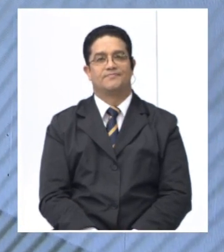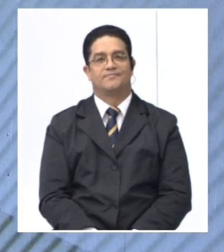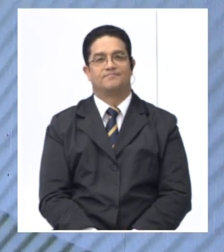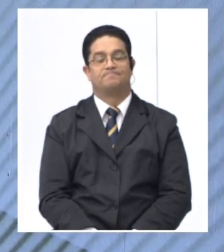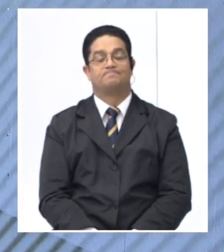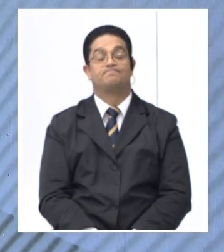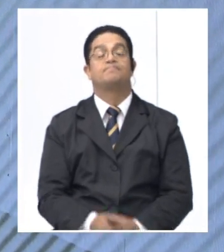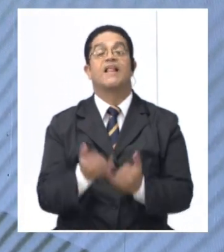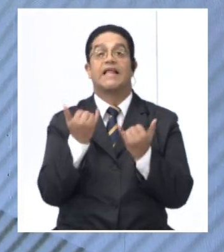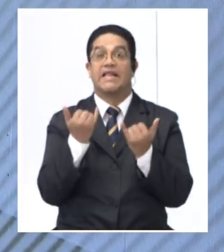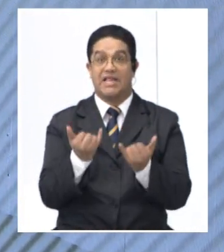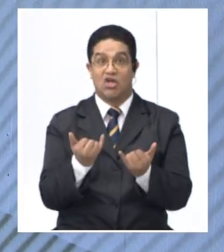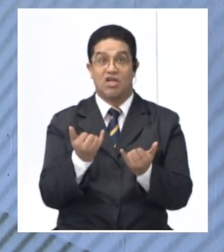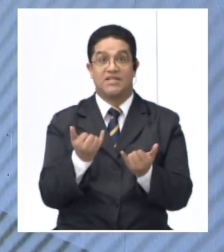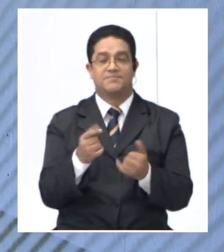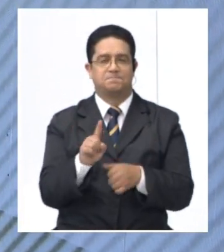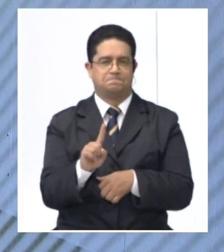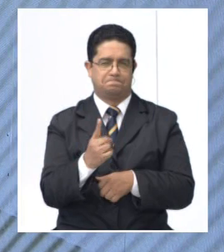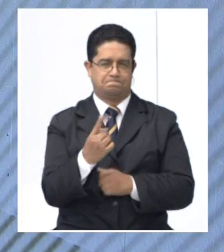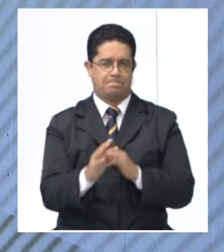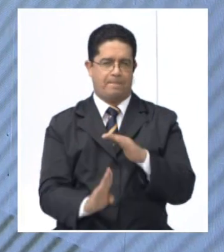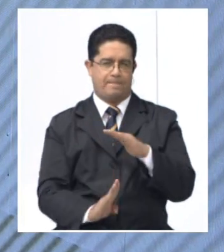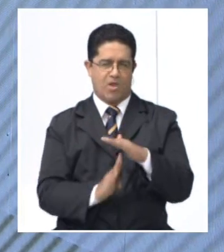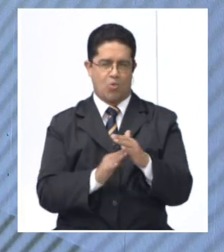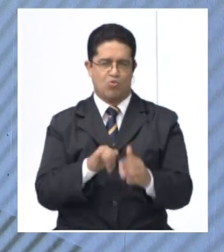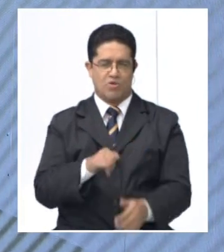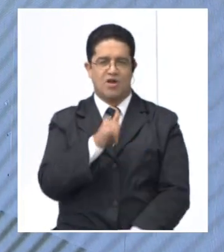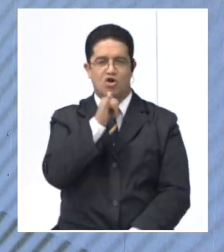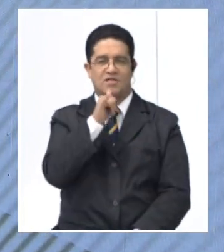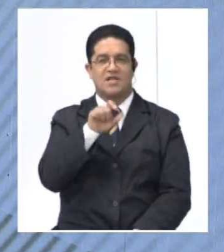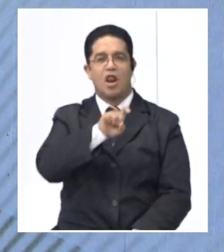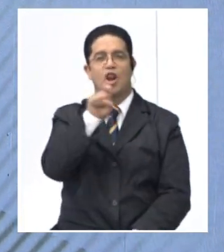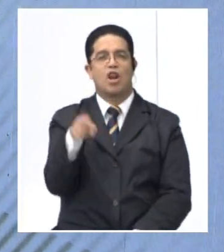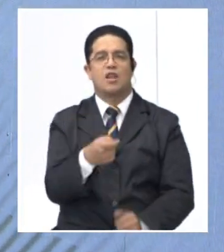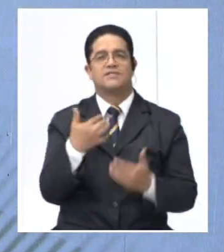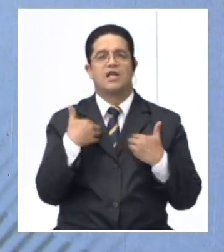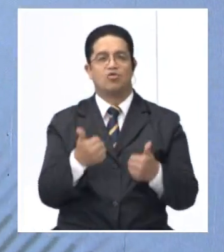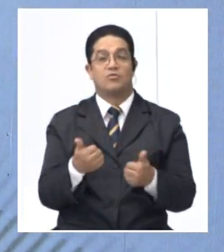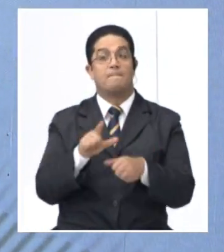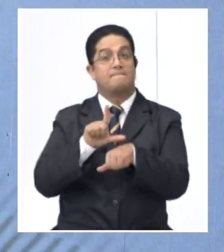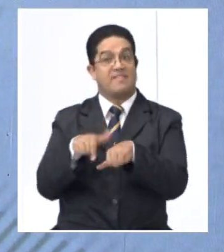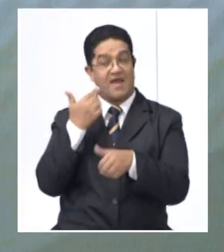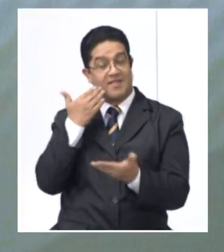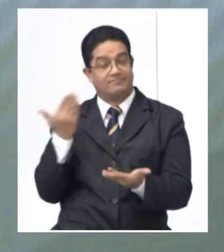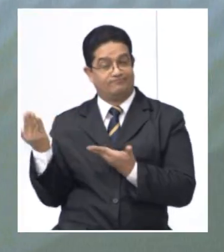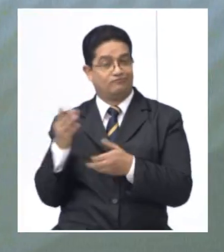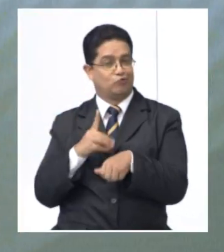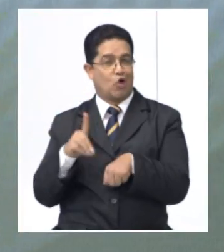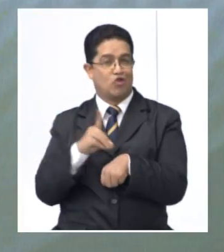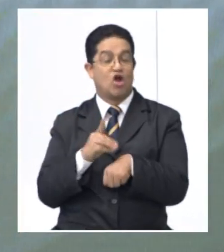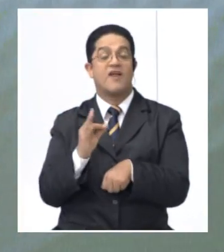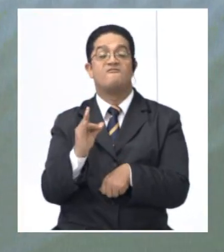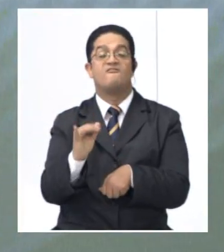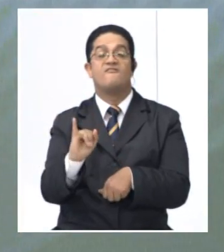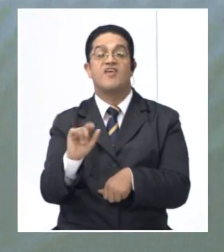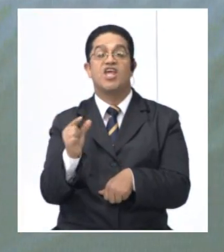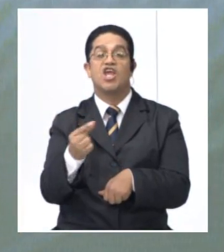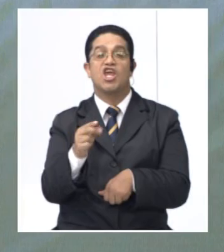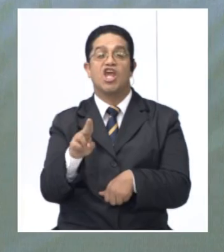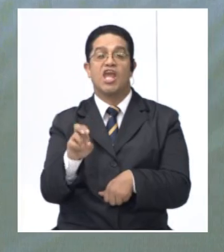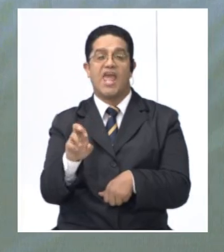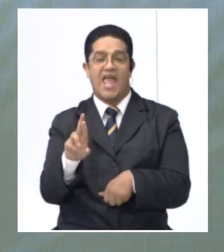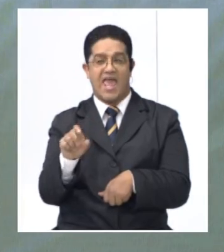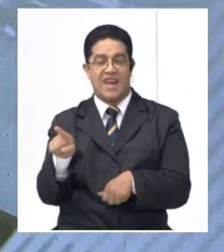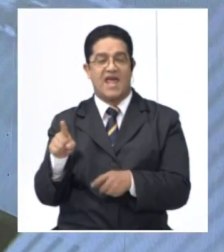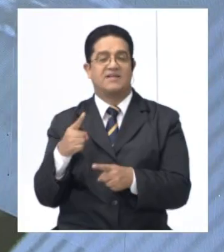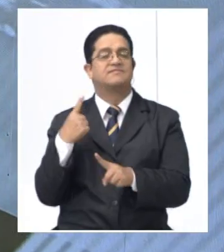De esta manera vamos a realizar la primera pausa aquí en Noticias Globovisión Salud. Al regreso el doctor Manuel Figuera, médico infectólogo y expresidente de la